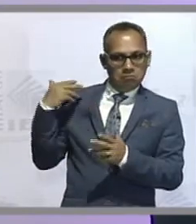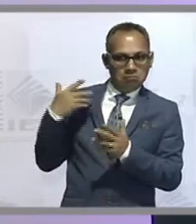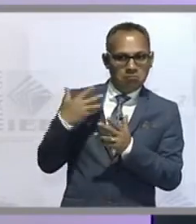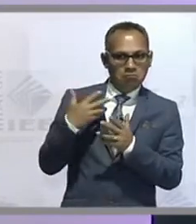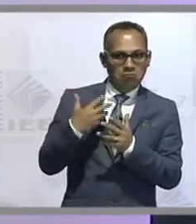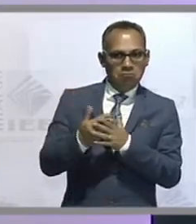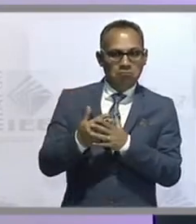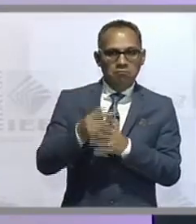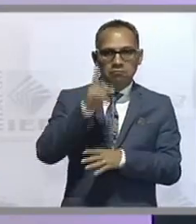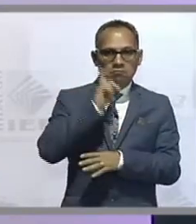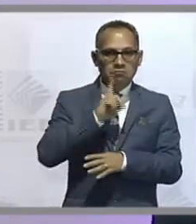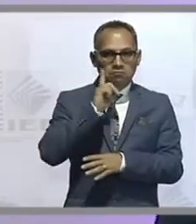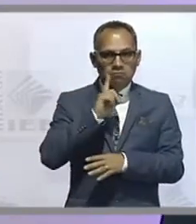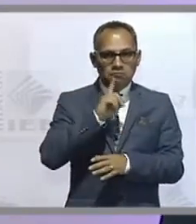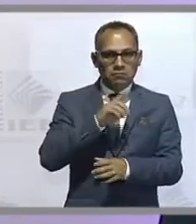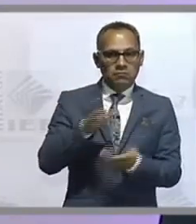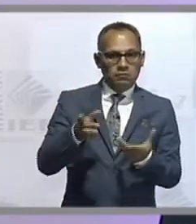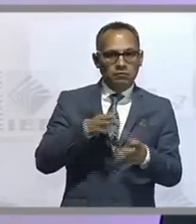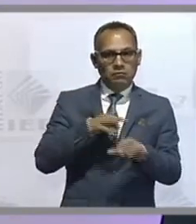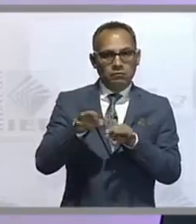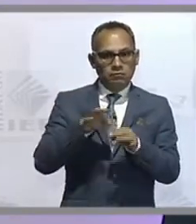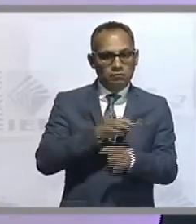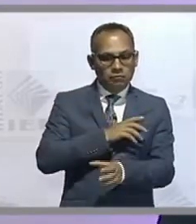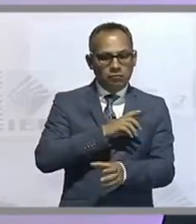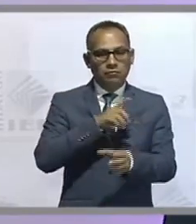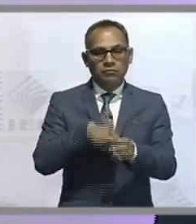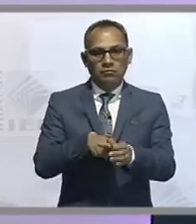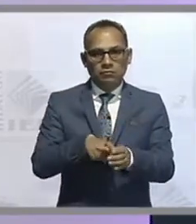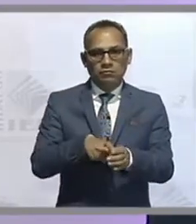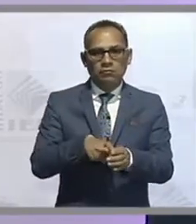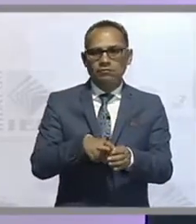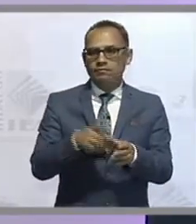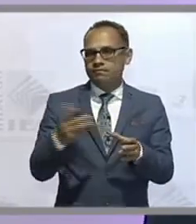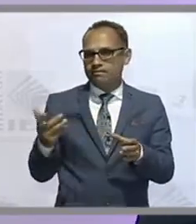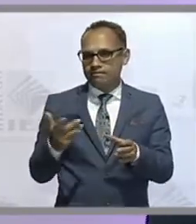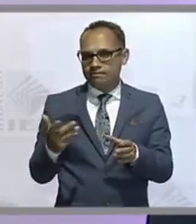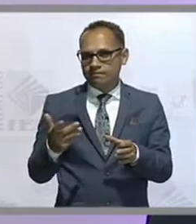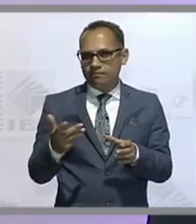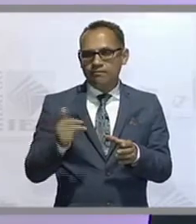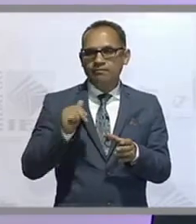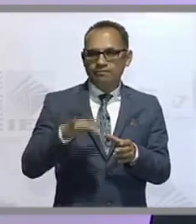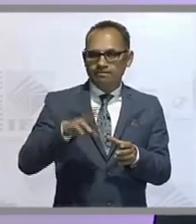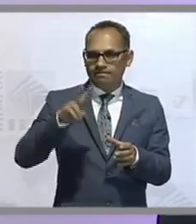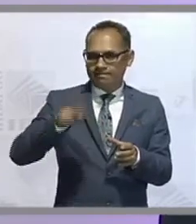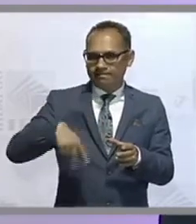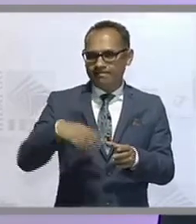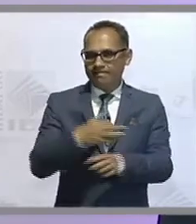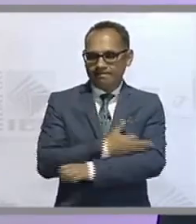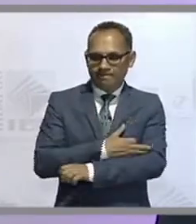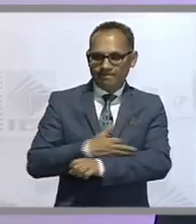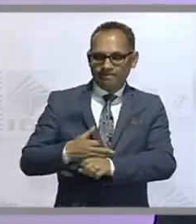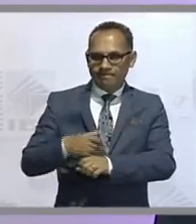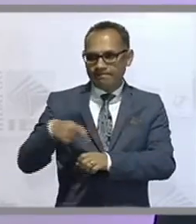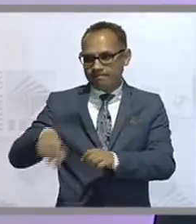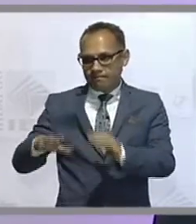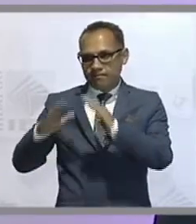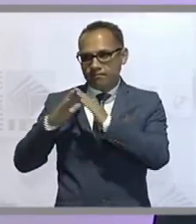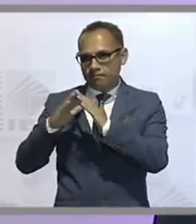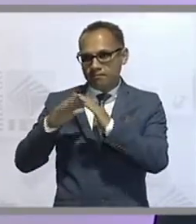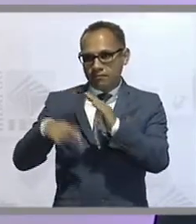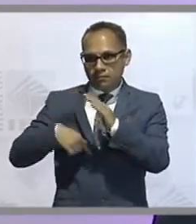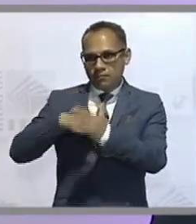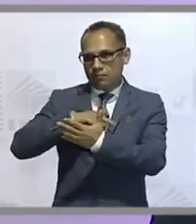y apoyar en la labor del hogar y después del hogar ir al